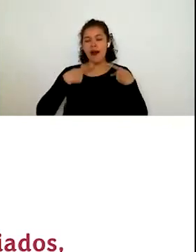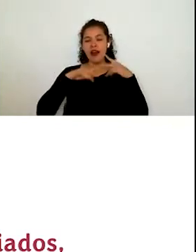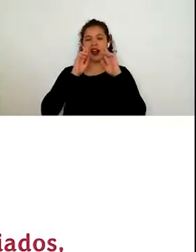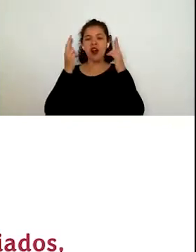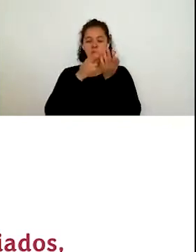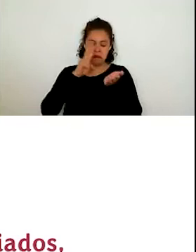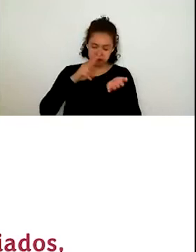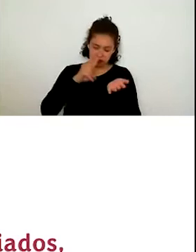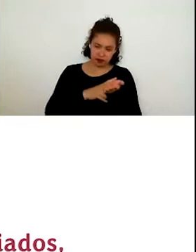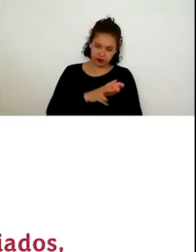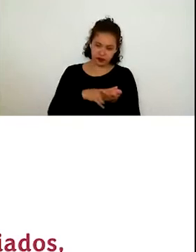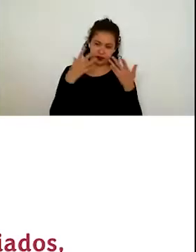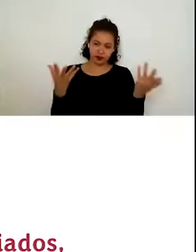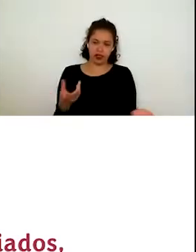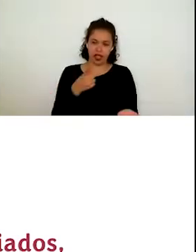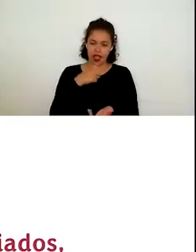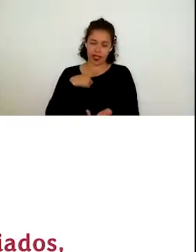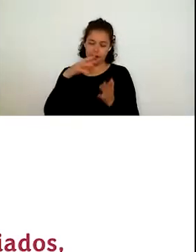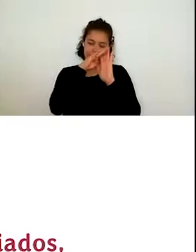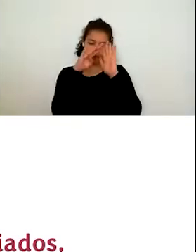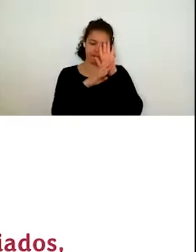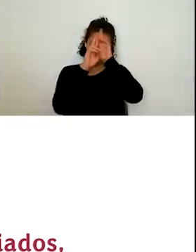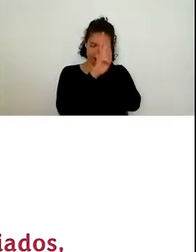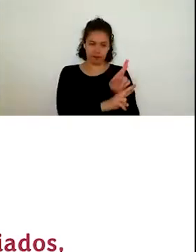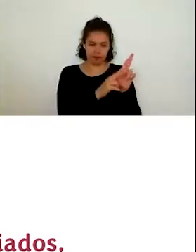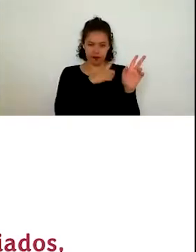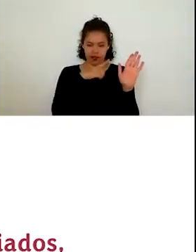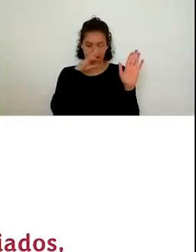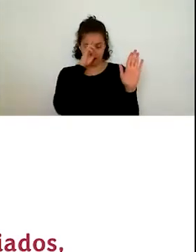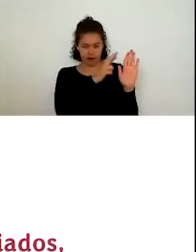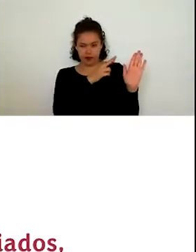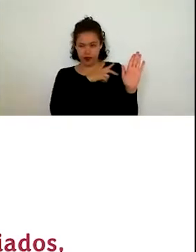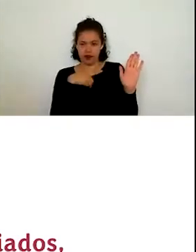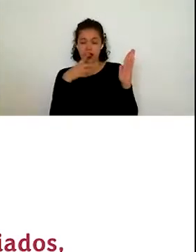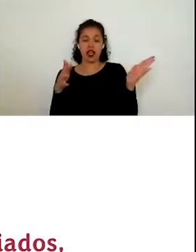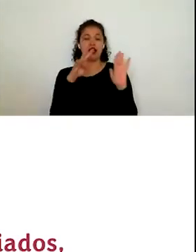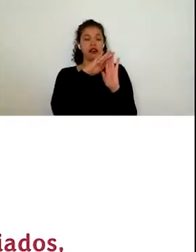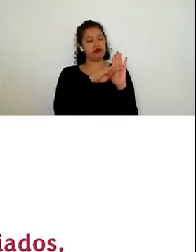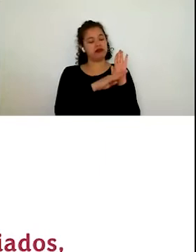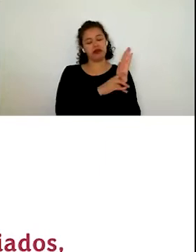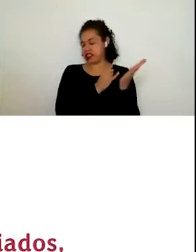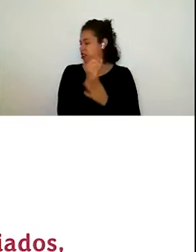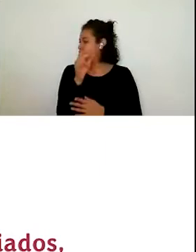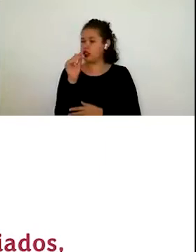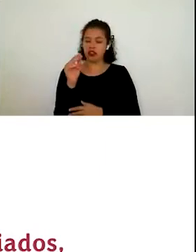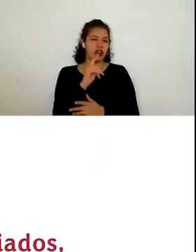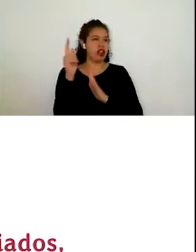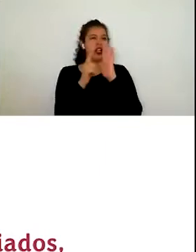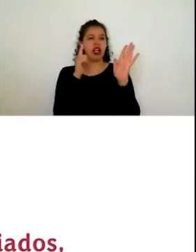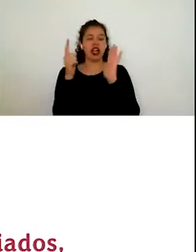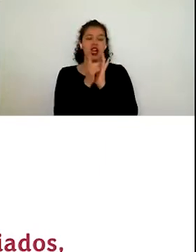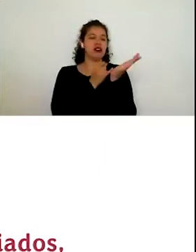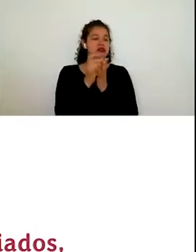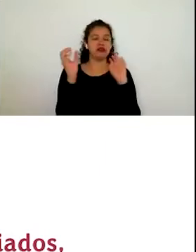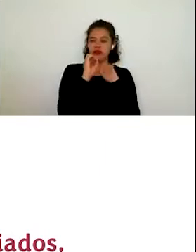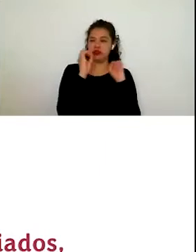válida, entonces se tienen que respetar los estatutos. Si los estatutos no definen, la ley tampoco lo define, pues nos vamos